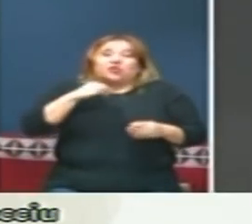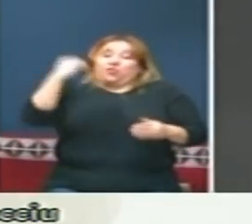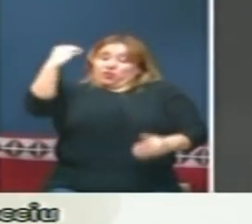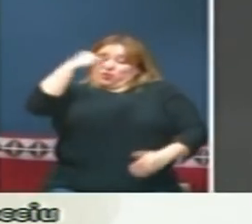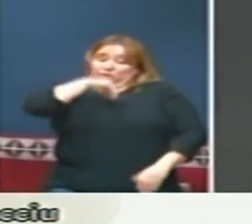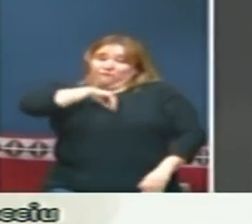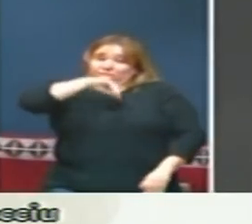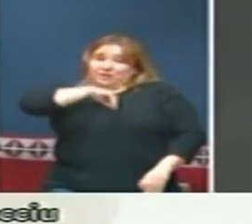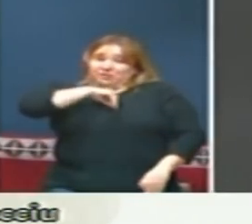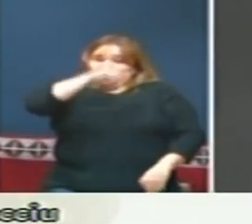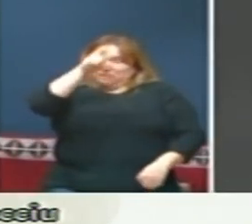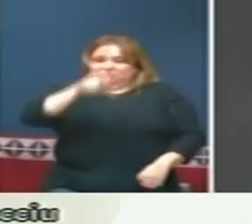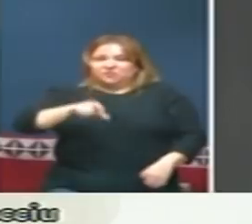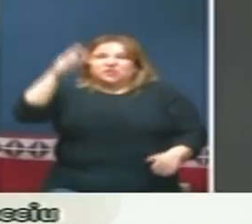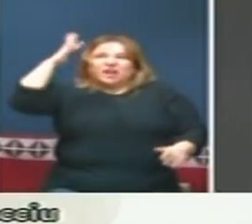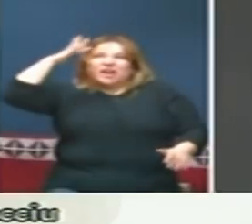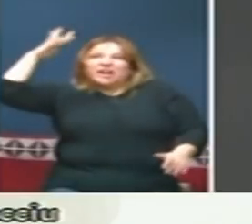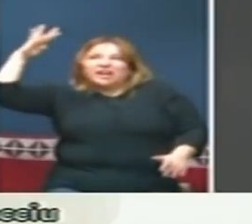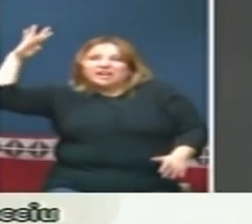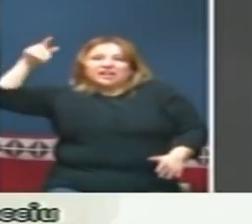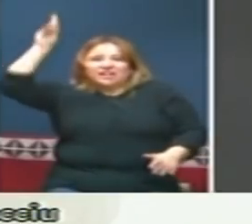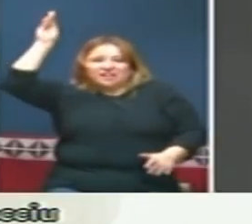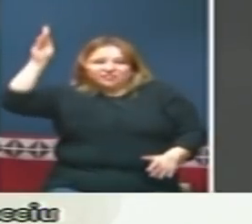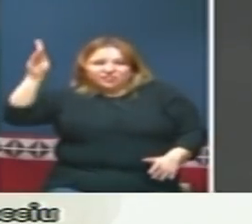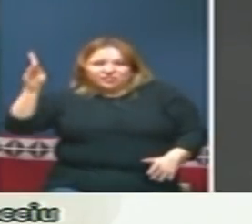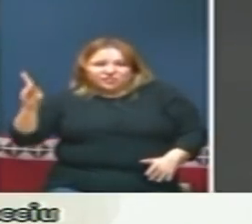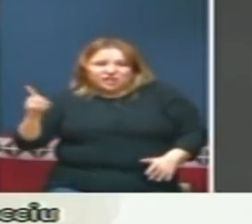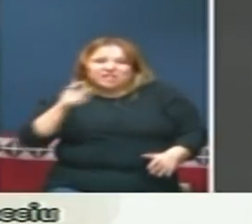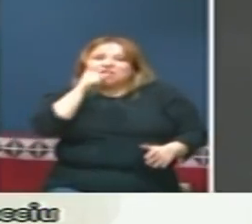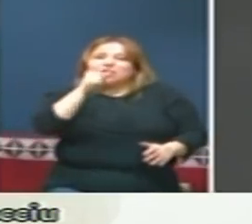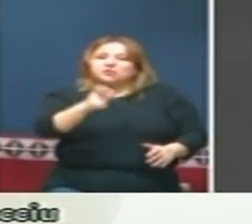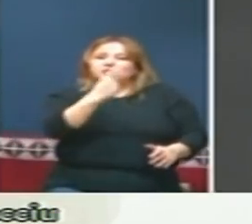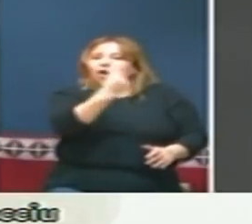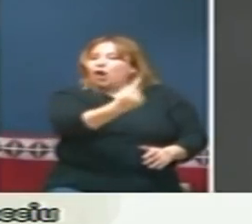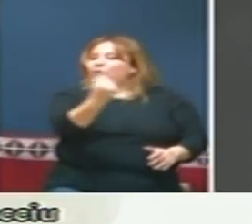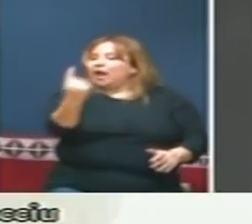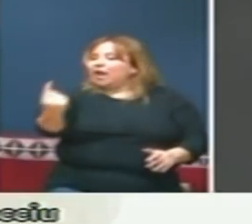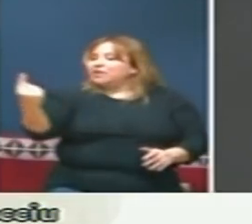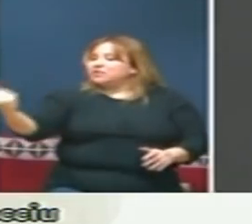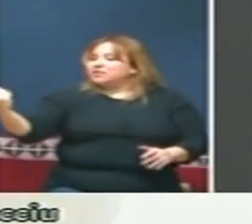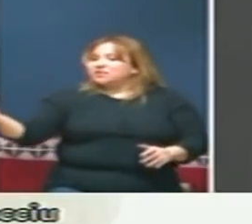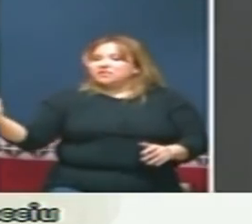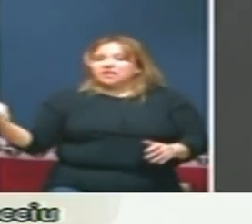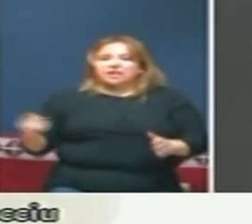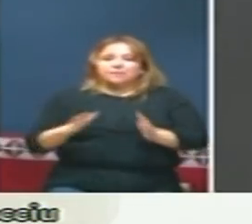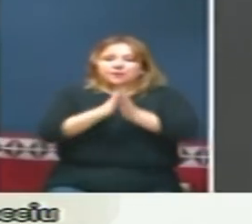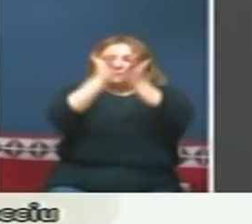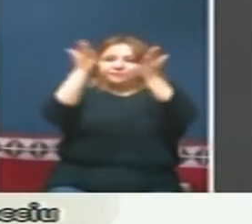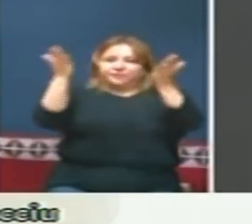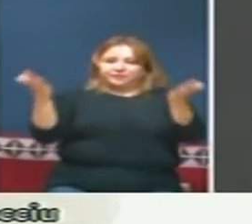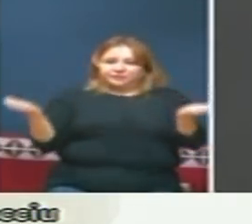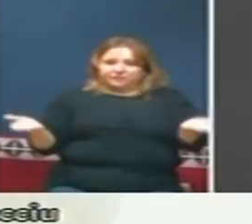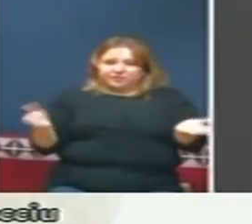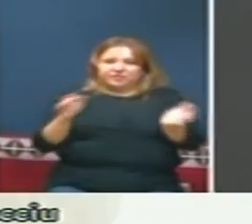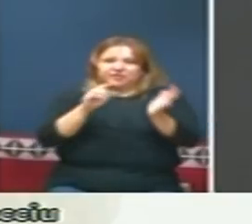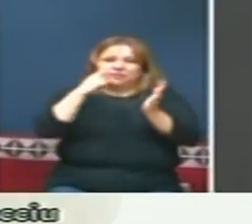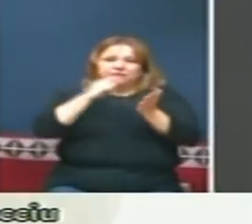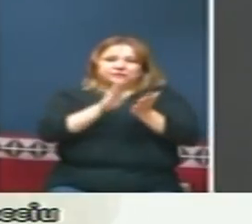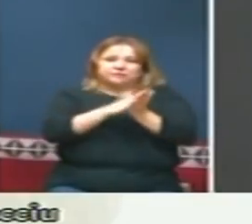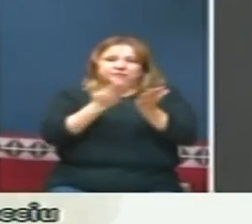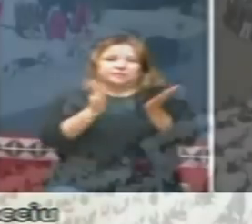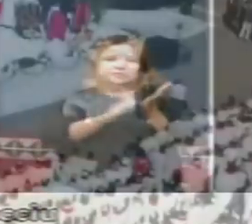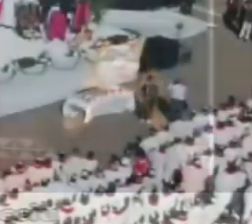fieles? Cada uno de ellos puede repetir las palabras del libro del Apocalipsis, proclamadas en la